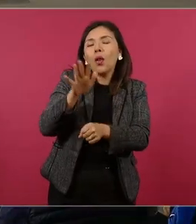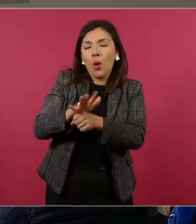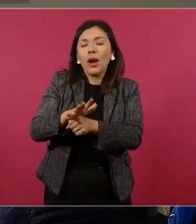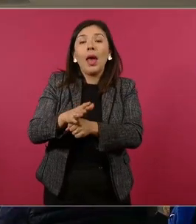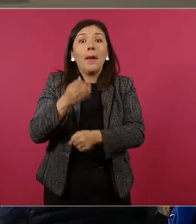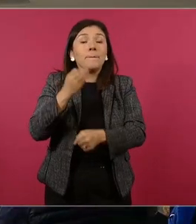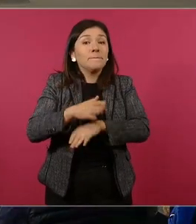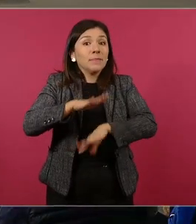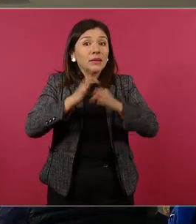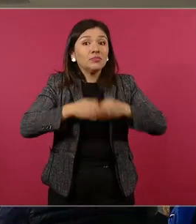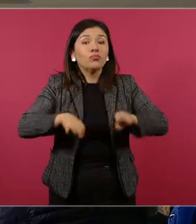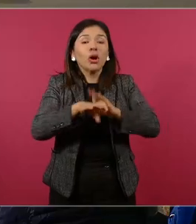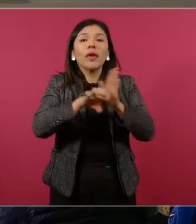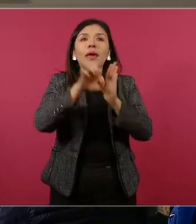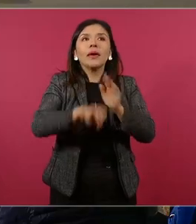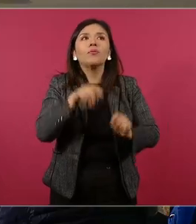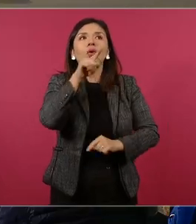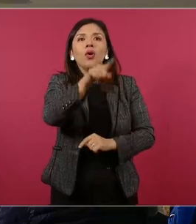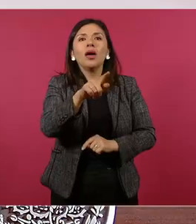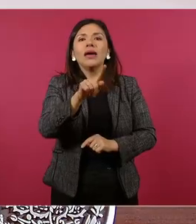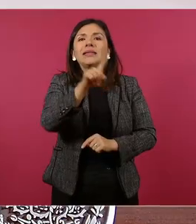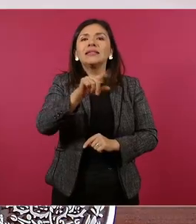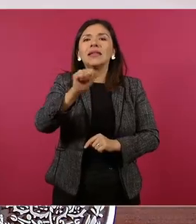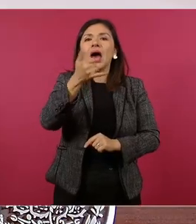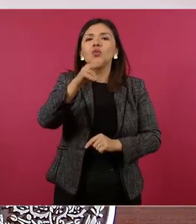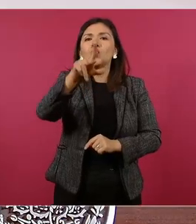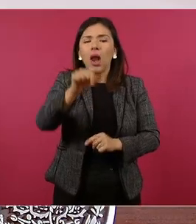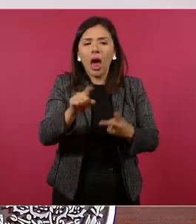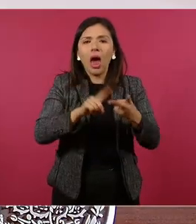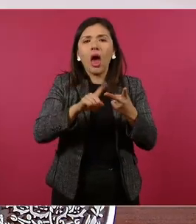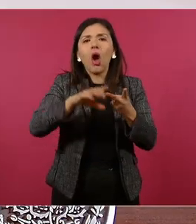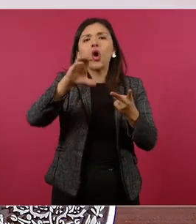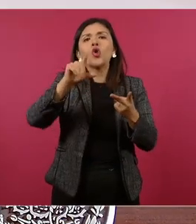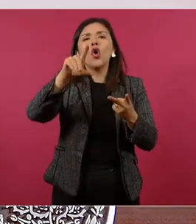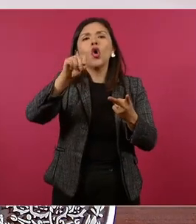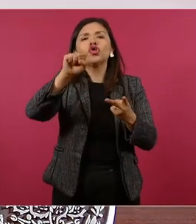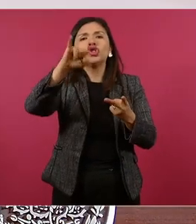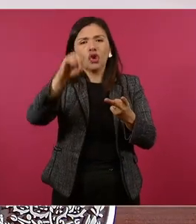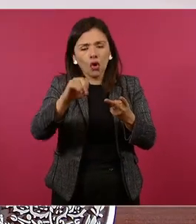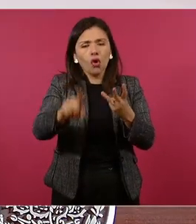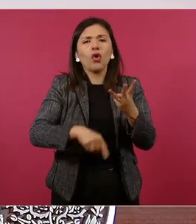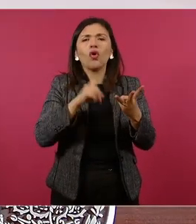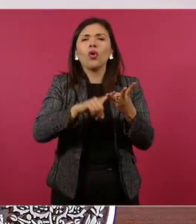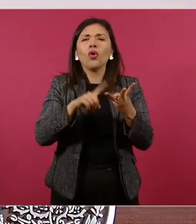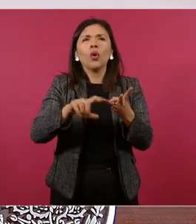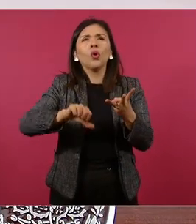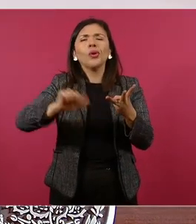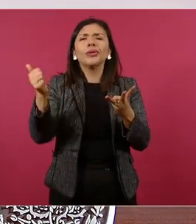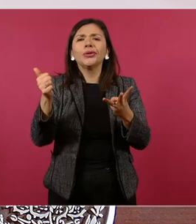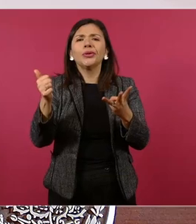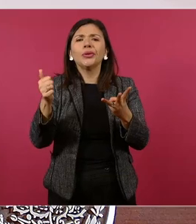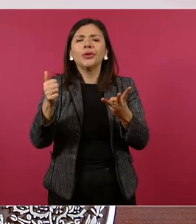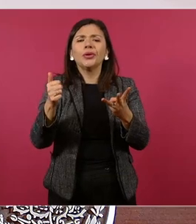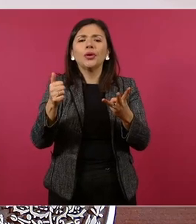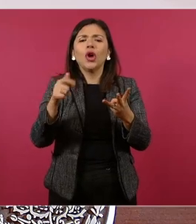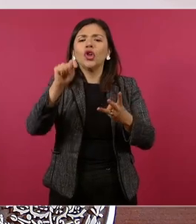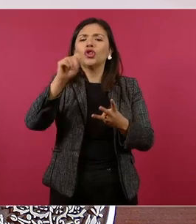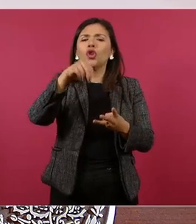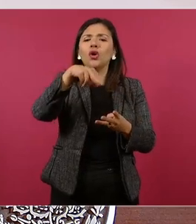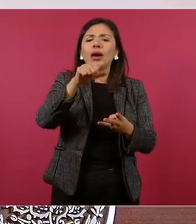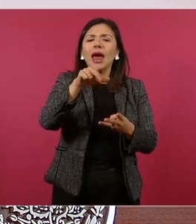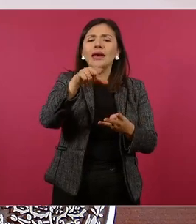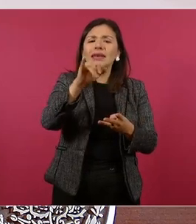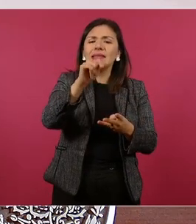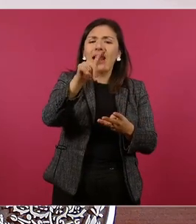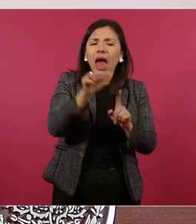destacaría el libramento de de Sayula el Boulevard Coloso así como el la vialidad de tonanitla al